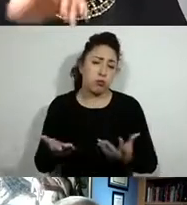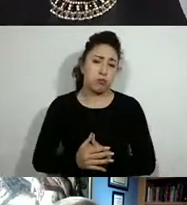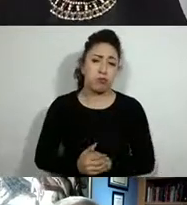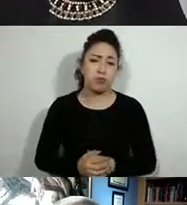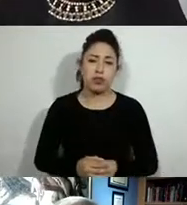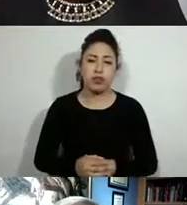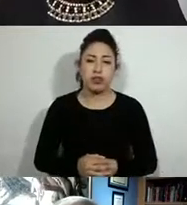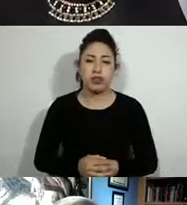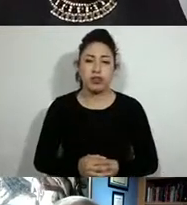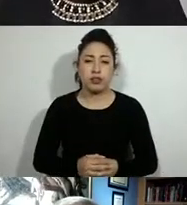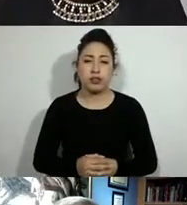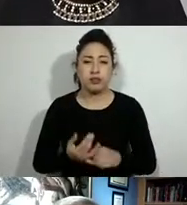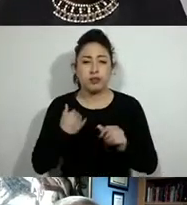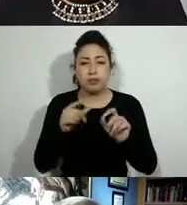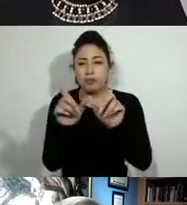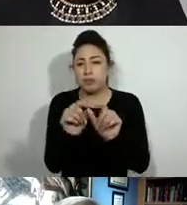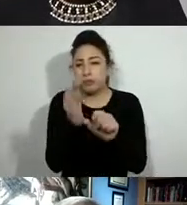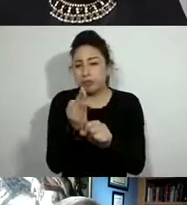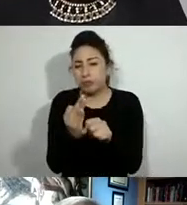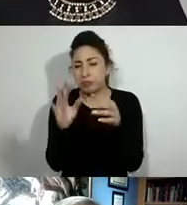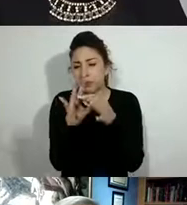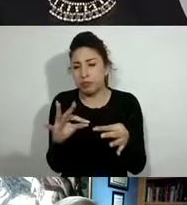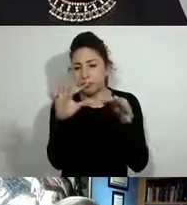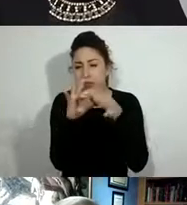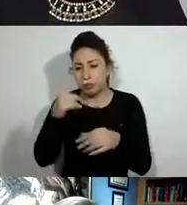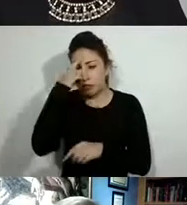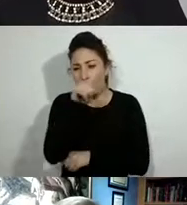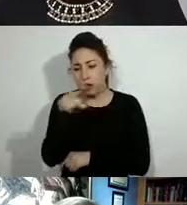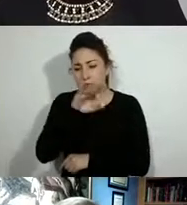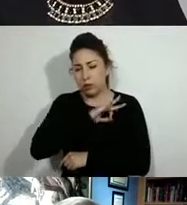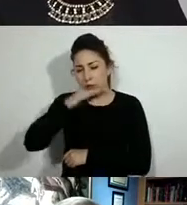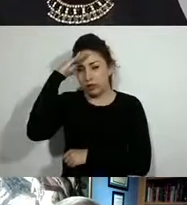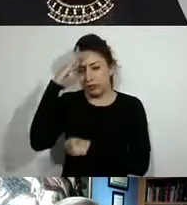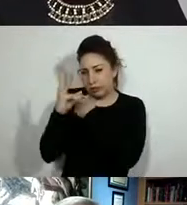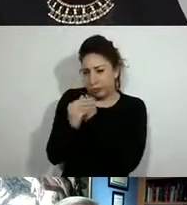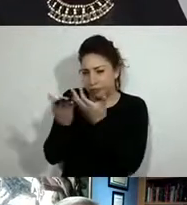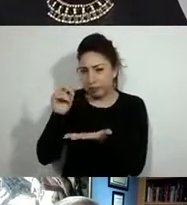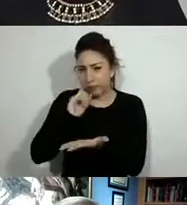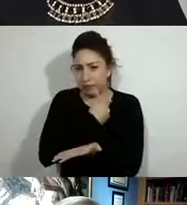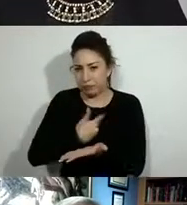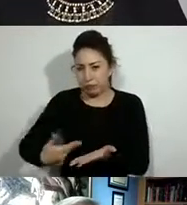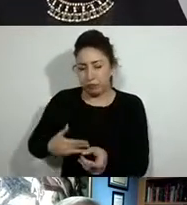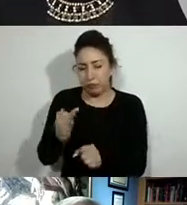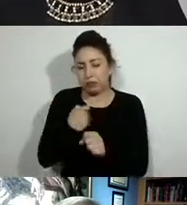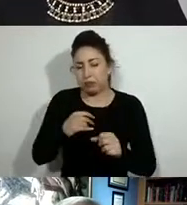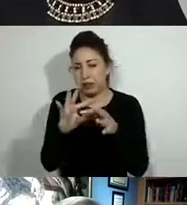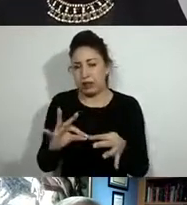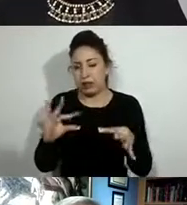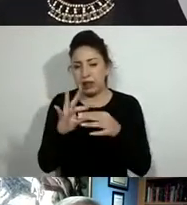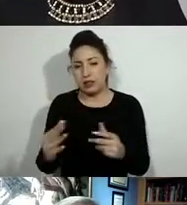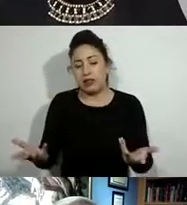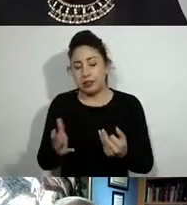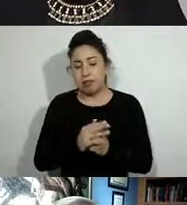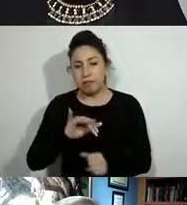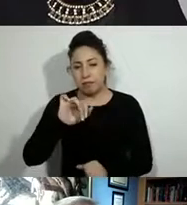Solamente para hacer una reflexión muy breve, presidenta, con su permiso. Efectivamente, cuando se recibe